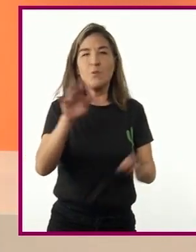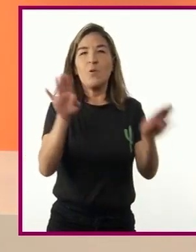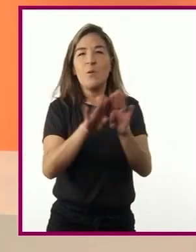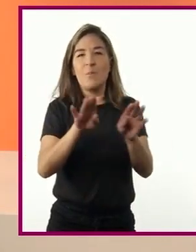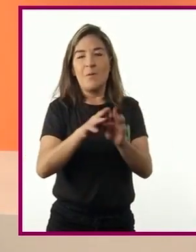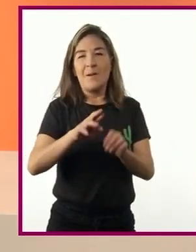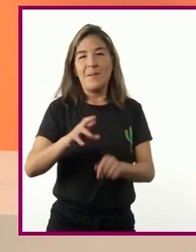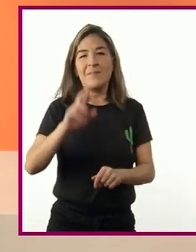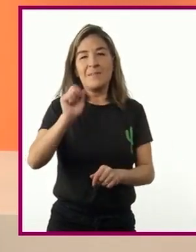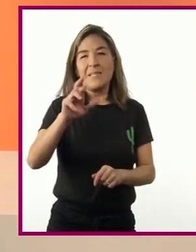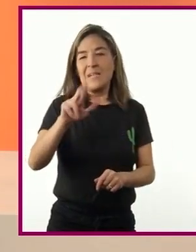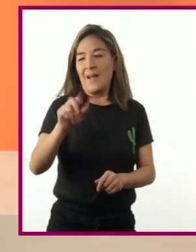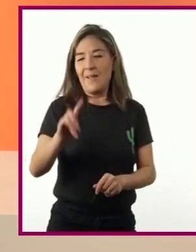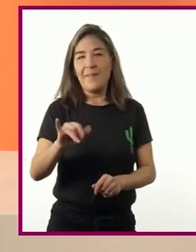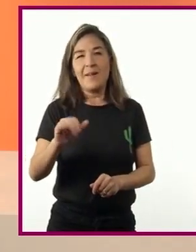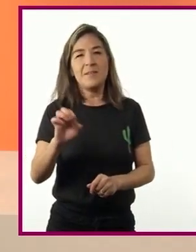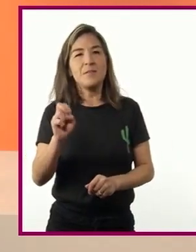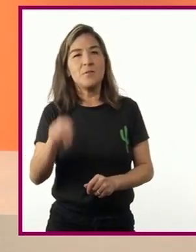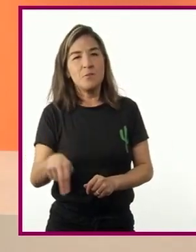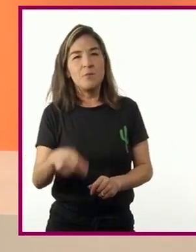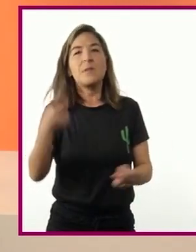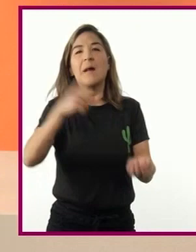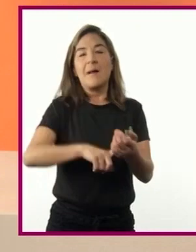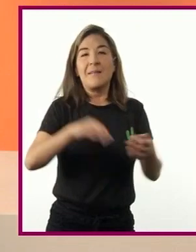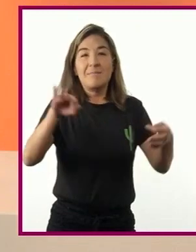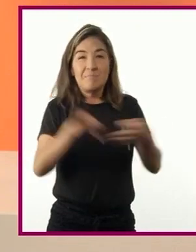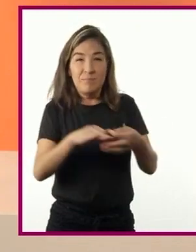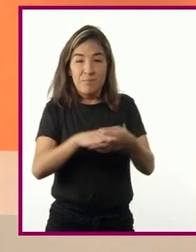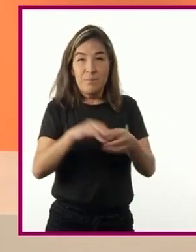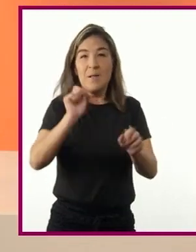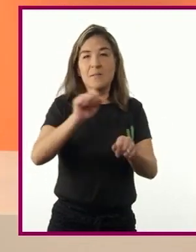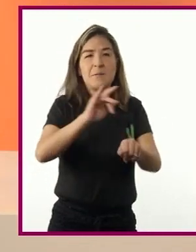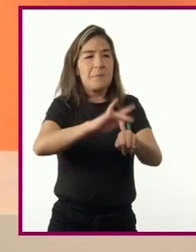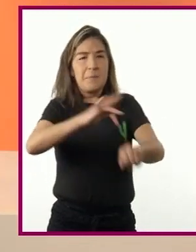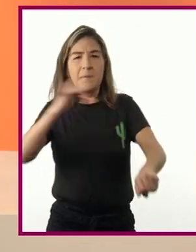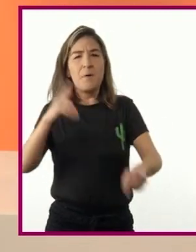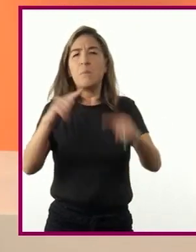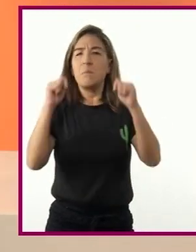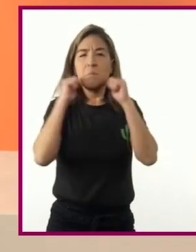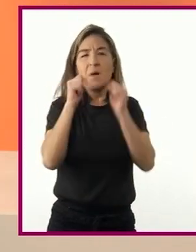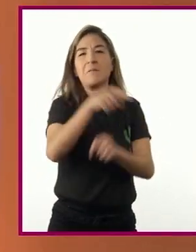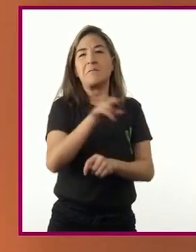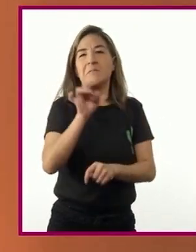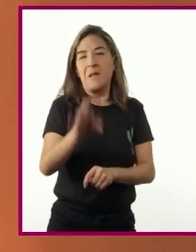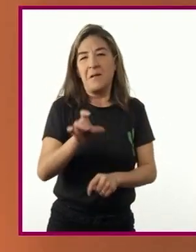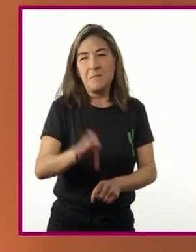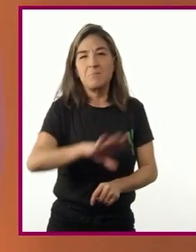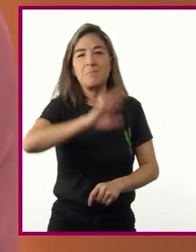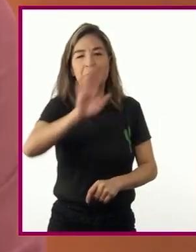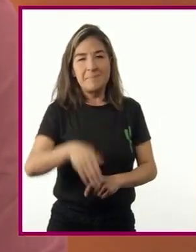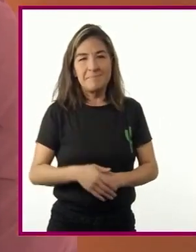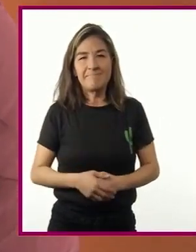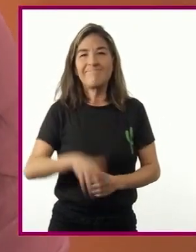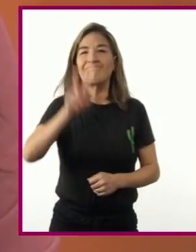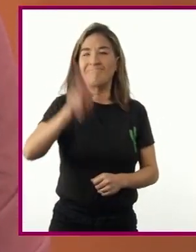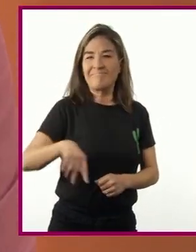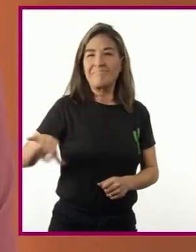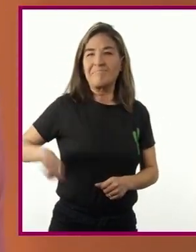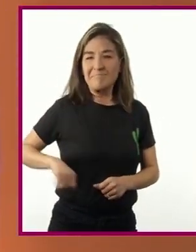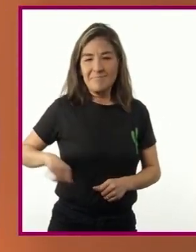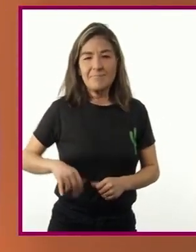propia, pueden estar muy lejana y brillar aunque esté muriendo. ¡Qué